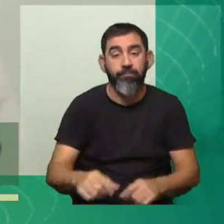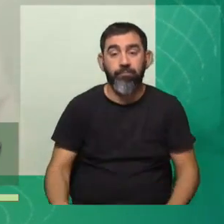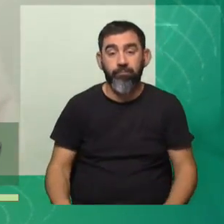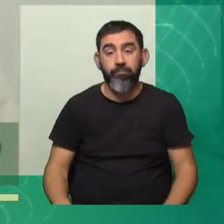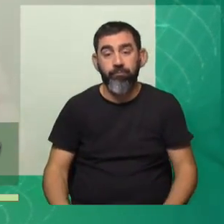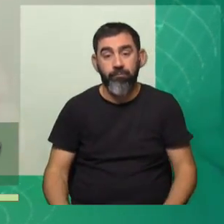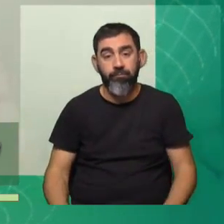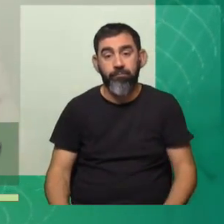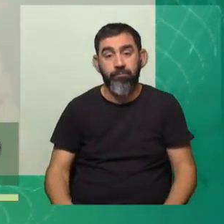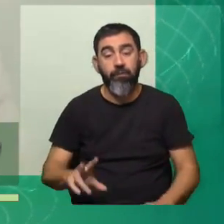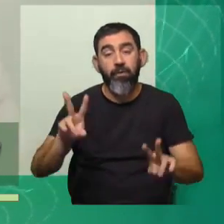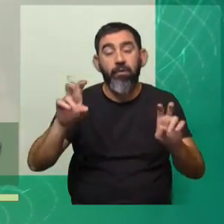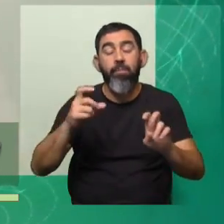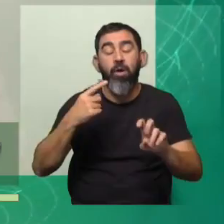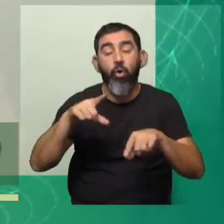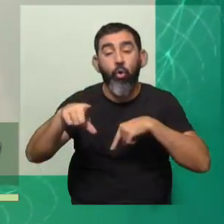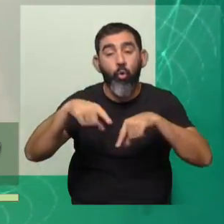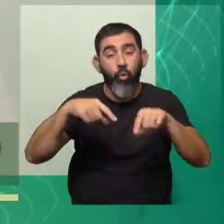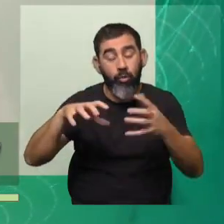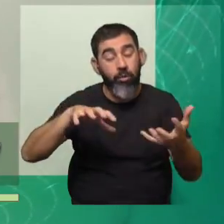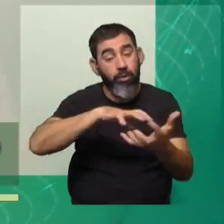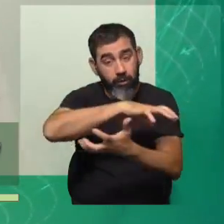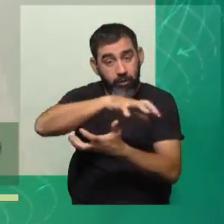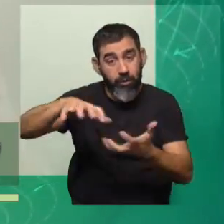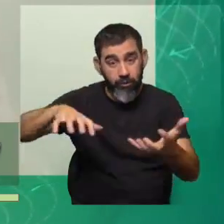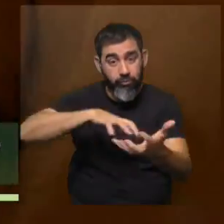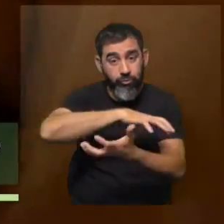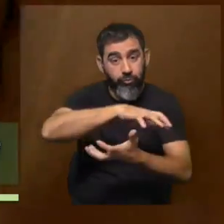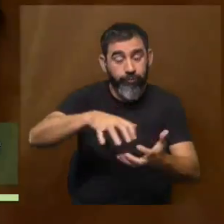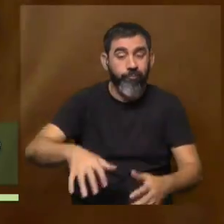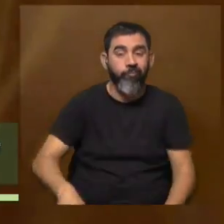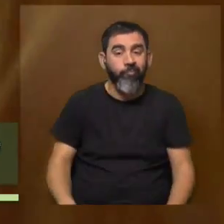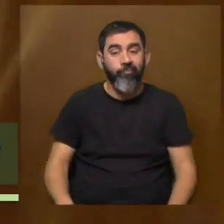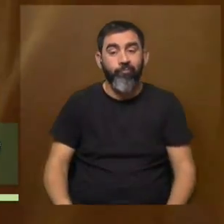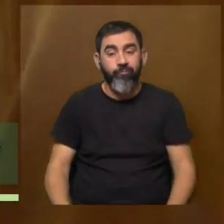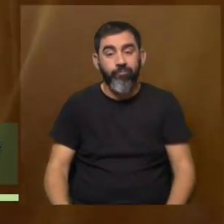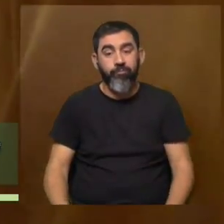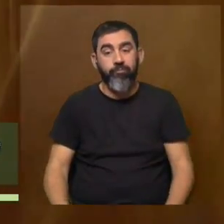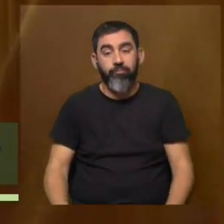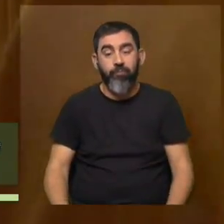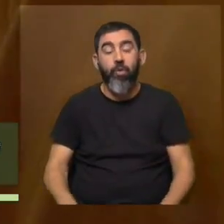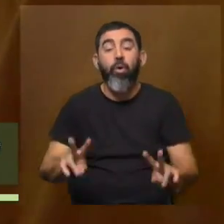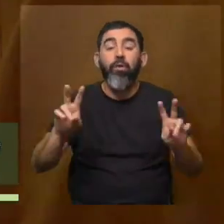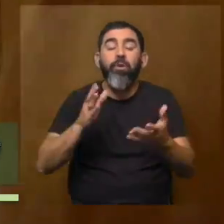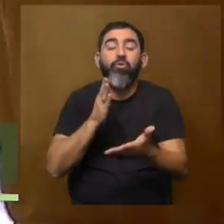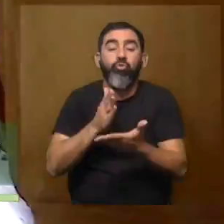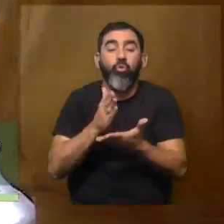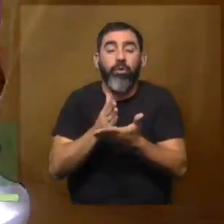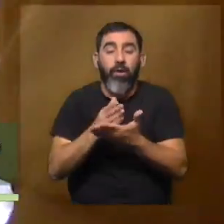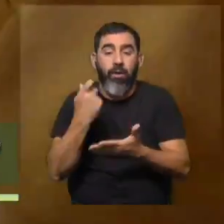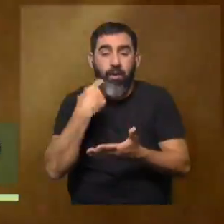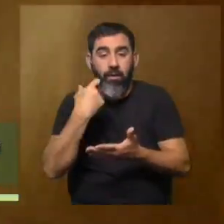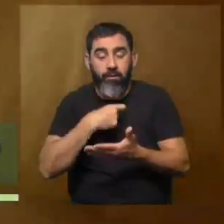hay un tema de coordinación bastante grande me parece o nos parece a nosotros desde solidaridad en